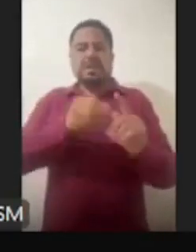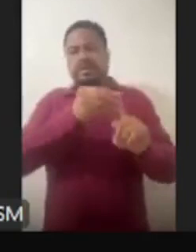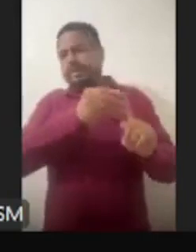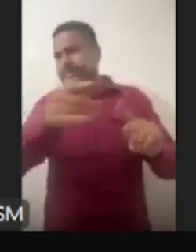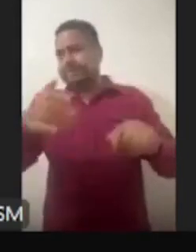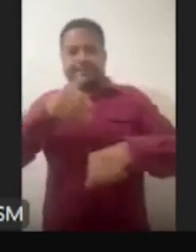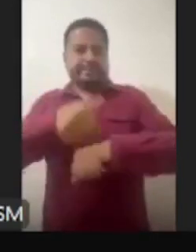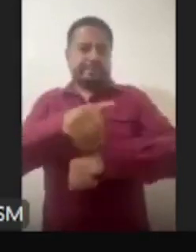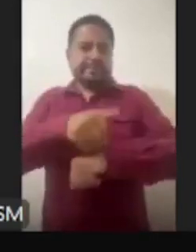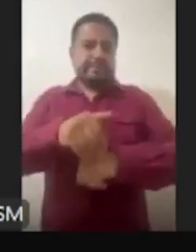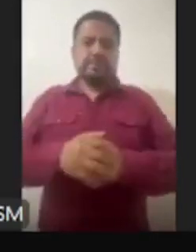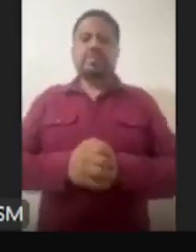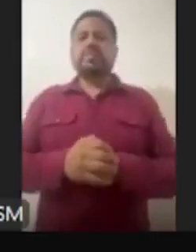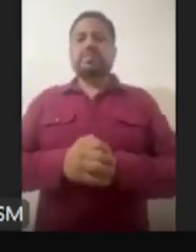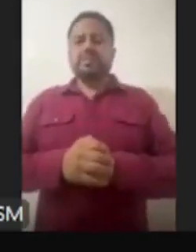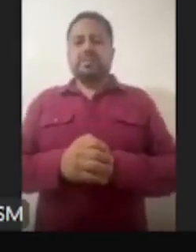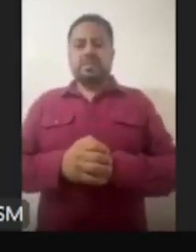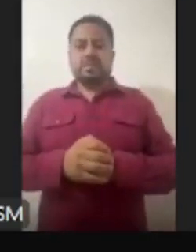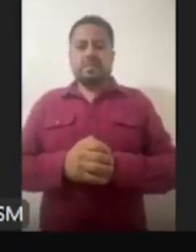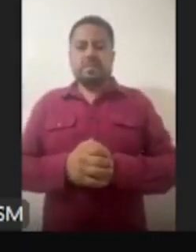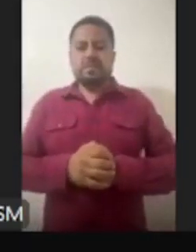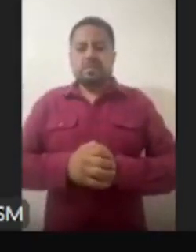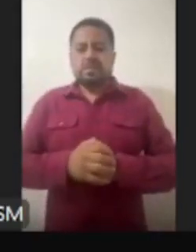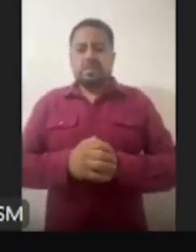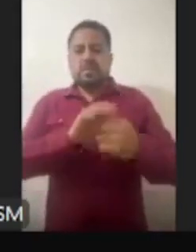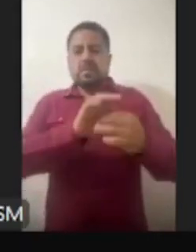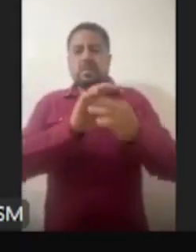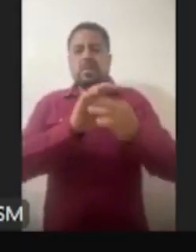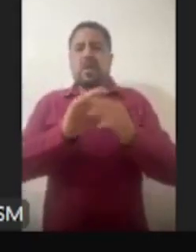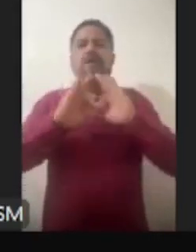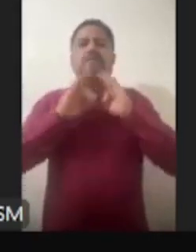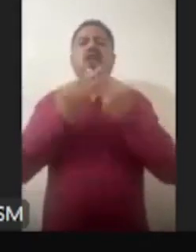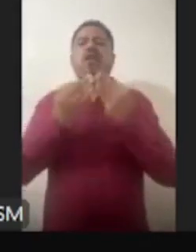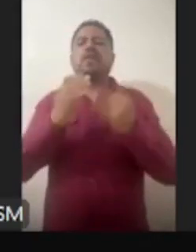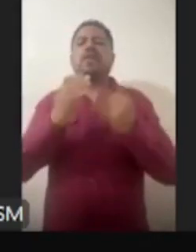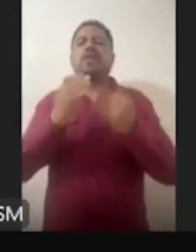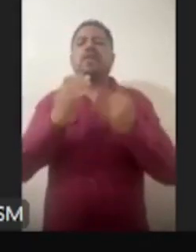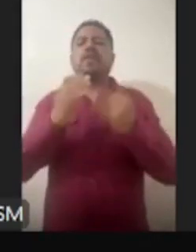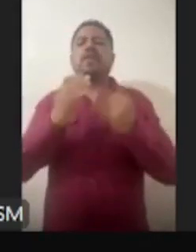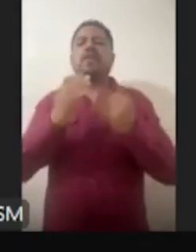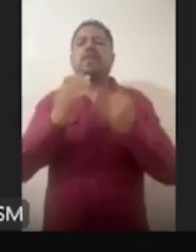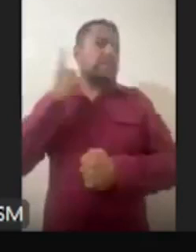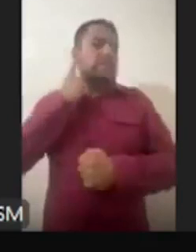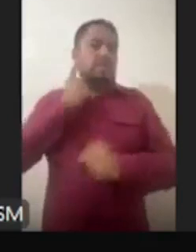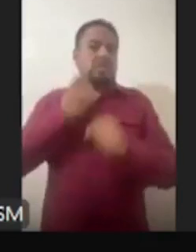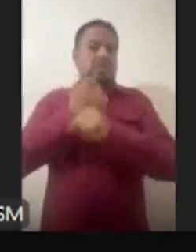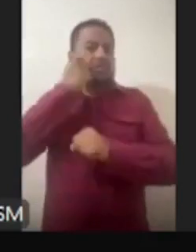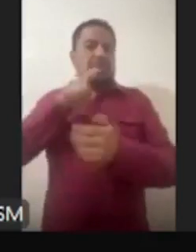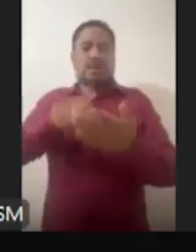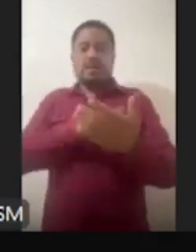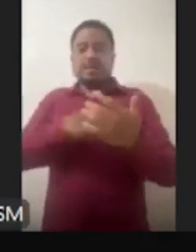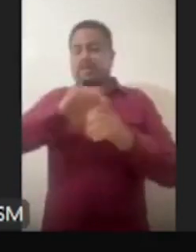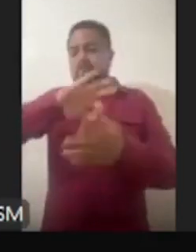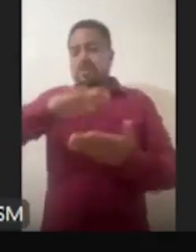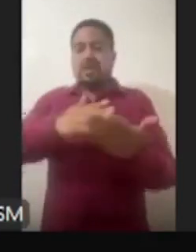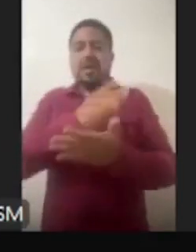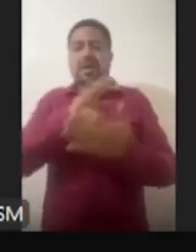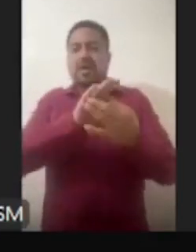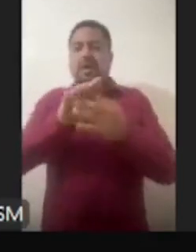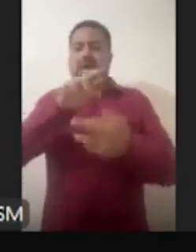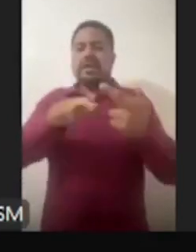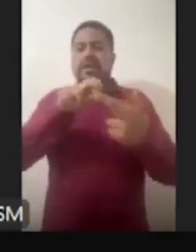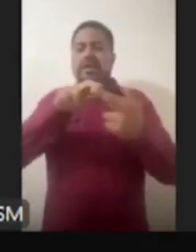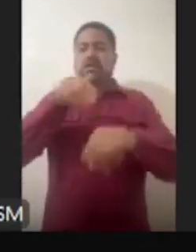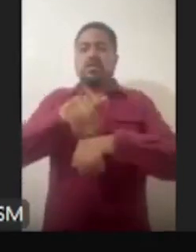2024 relativo a la fórmula de candidatura para la Diputación Local por el principio de mayoría relativa correspondiente al Distrito Electoral 2 con sede en